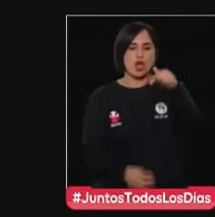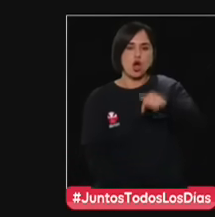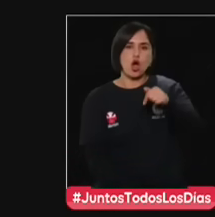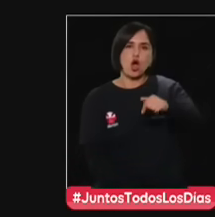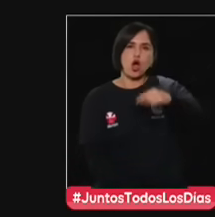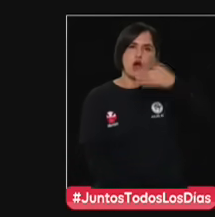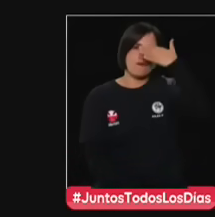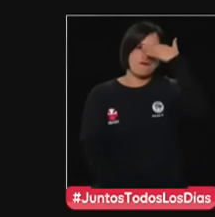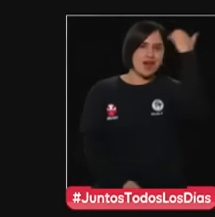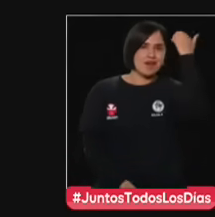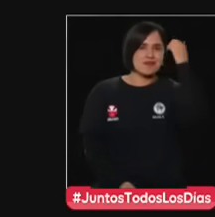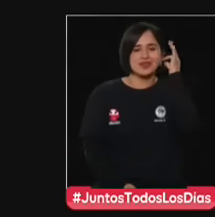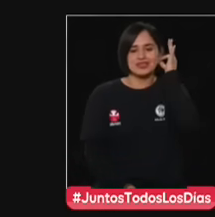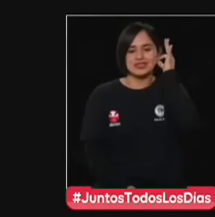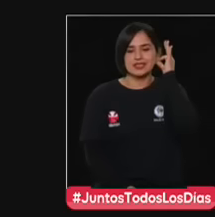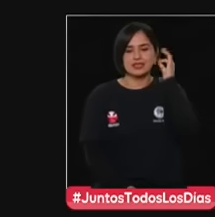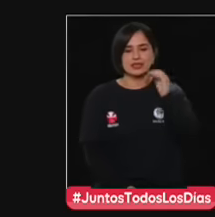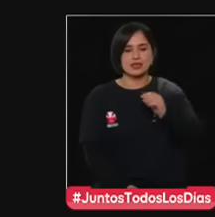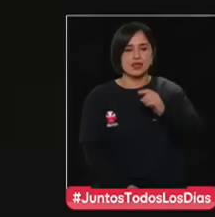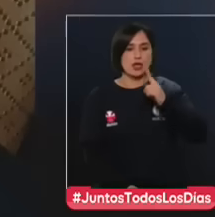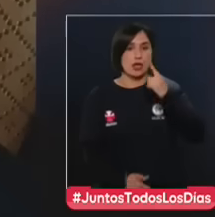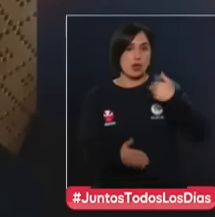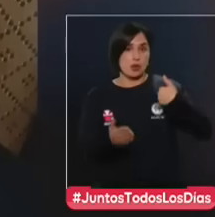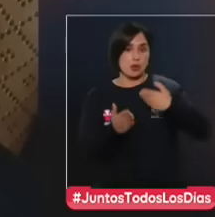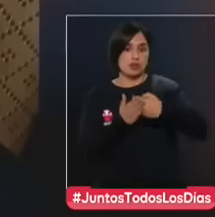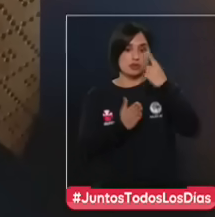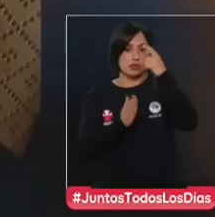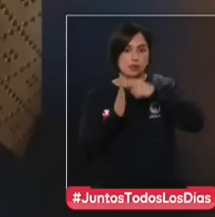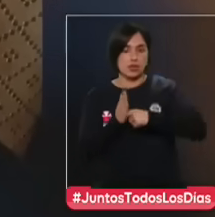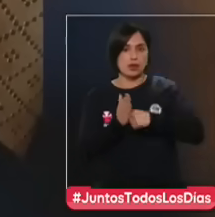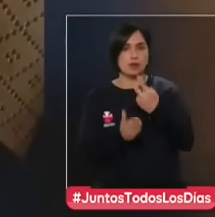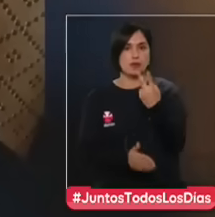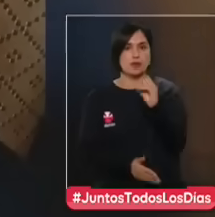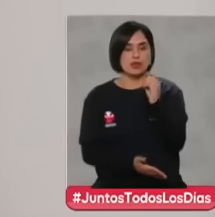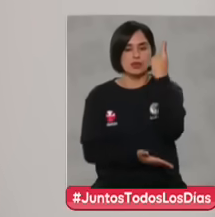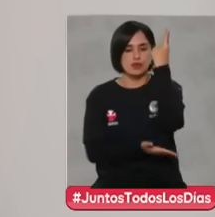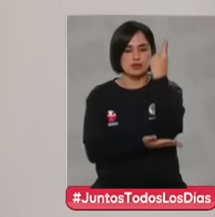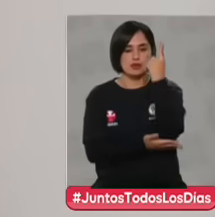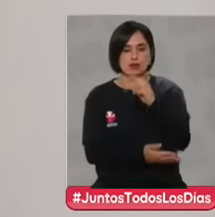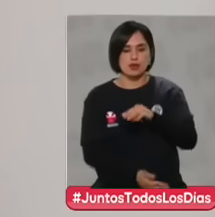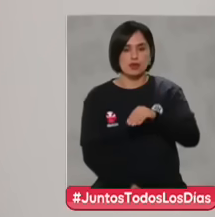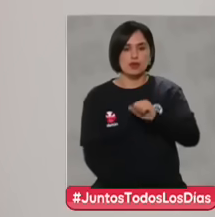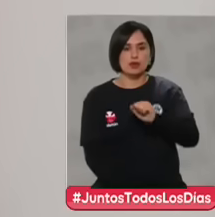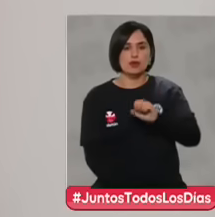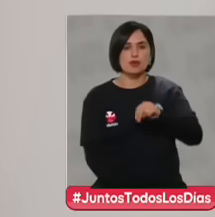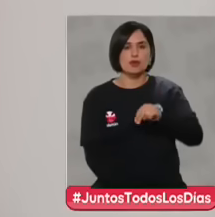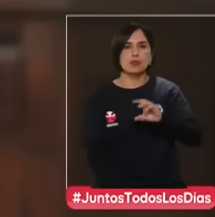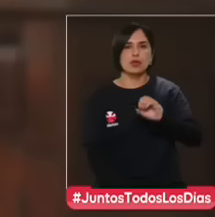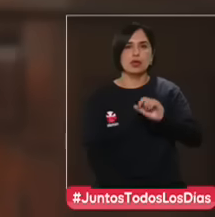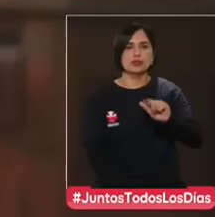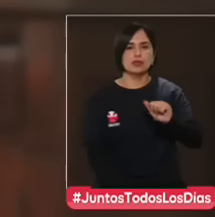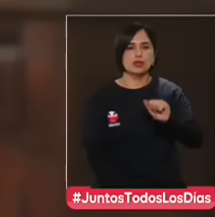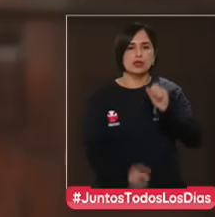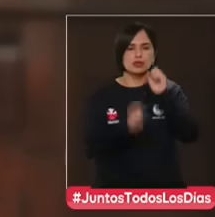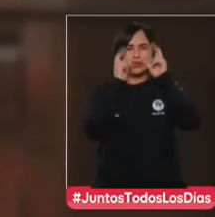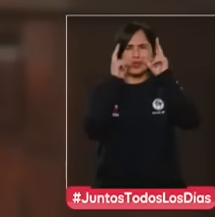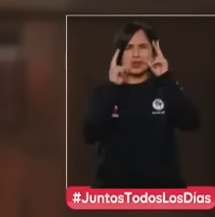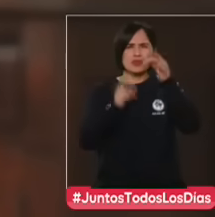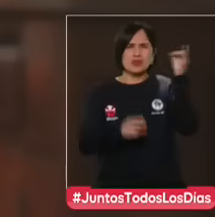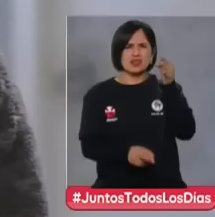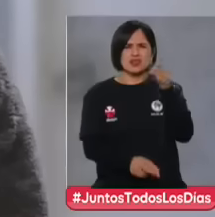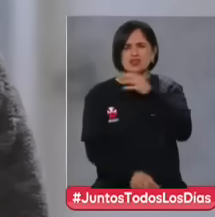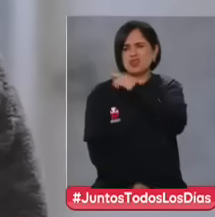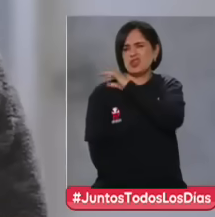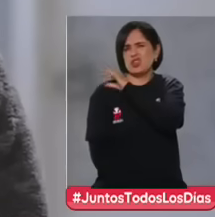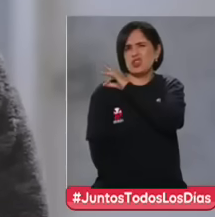a hacer famosas. Un mes después de la Teletón, un 20 de diciembre, Marcelita se levanta en la mañana y me dice, mamá, me duele este